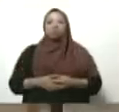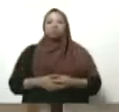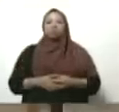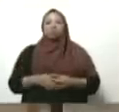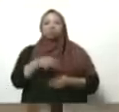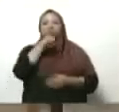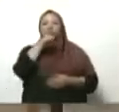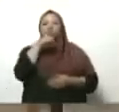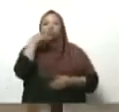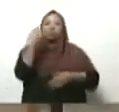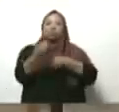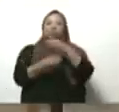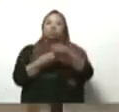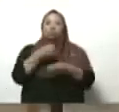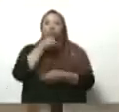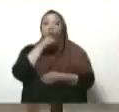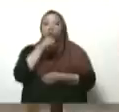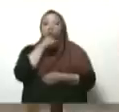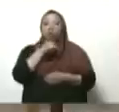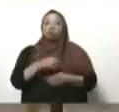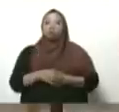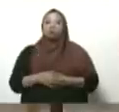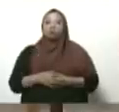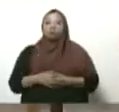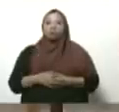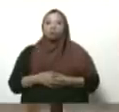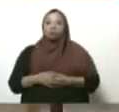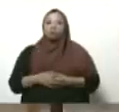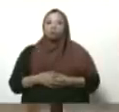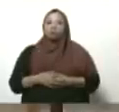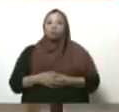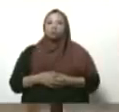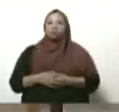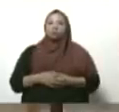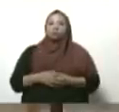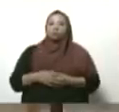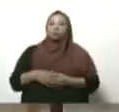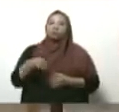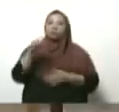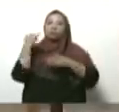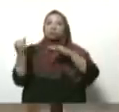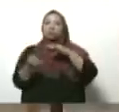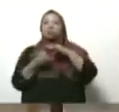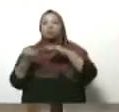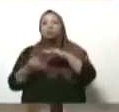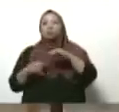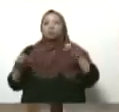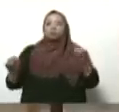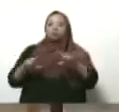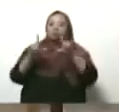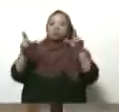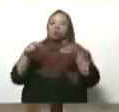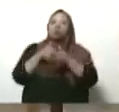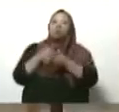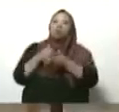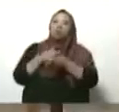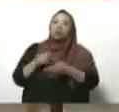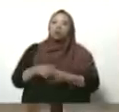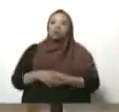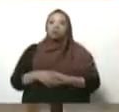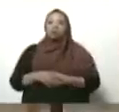burocracia con la alejar una institución como esta tan sagrada tan delicada